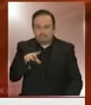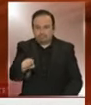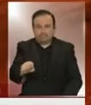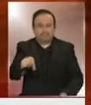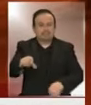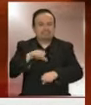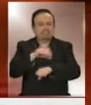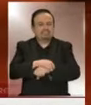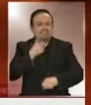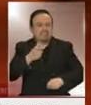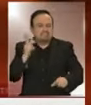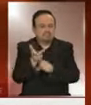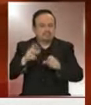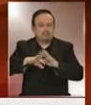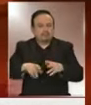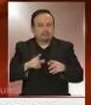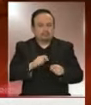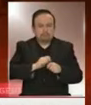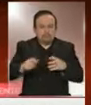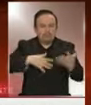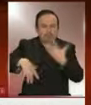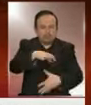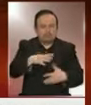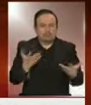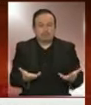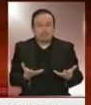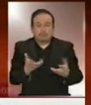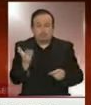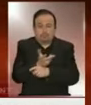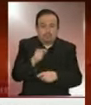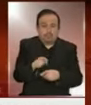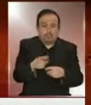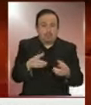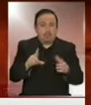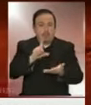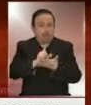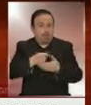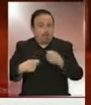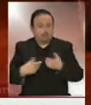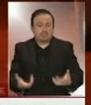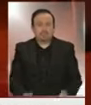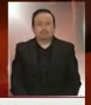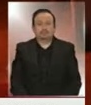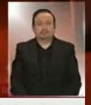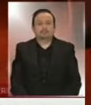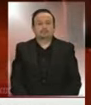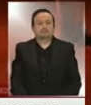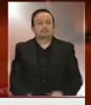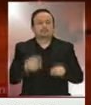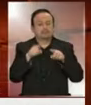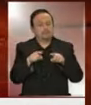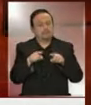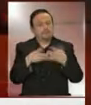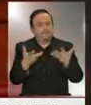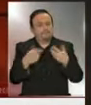individuos que quieren saquear o a lo mejor provocar algún desorden o daño, en este caso, a los locales comerciales. Durante la jornada, ¿ustedes se